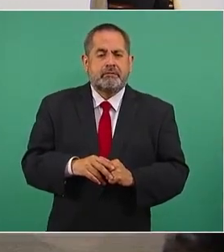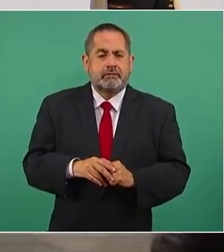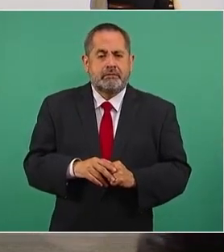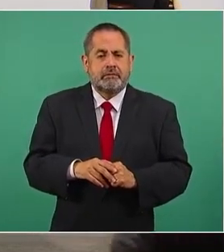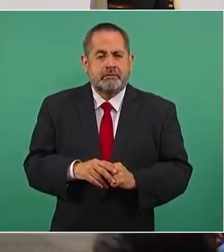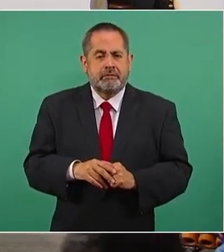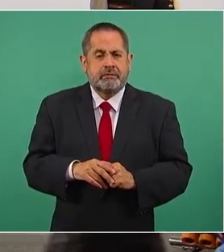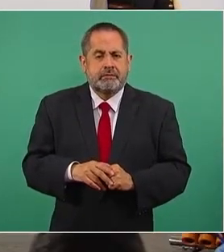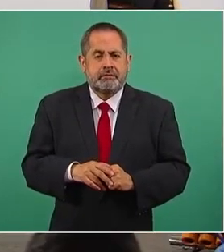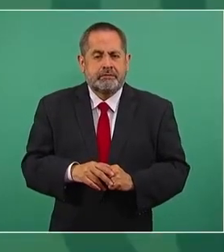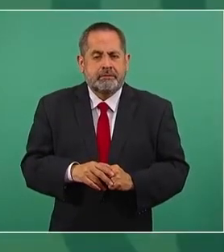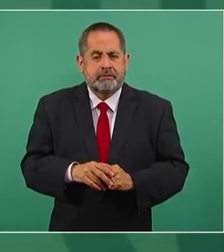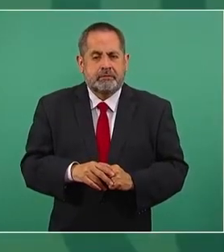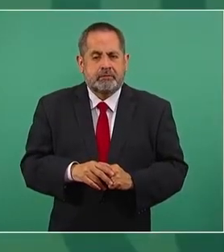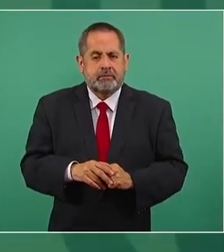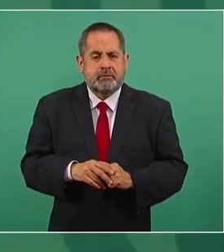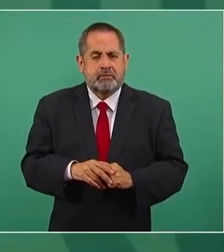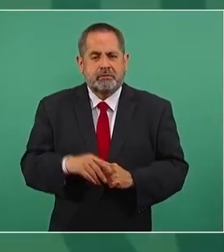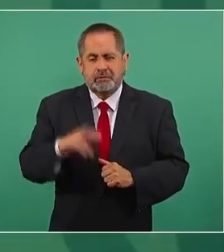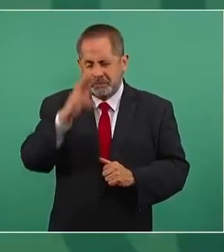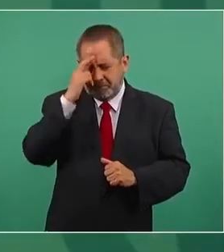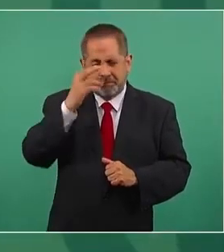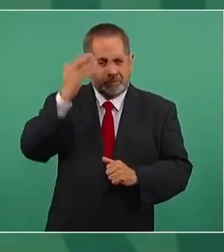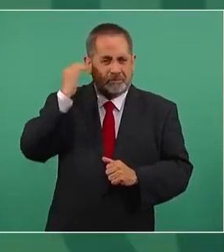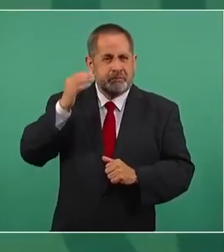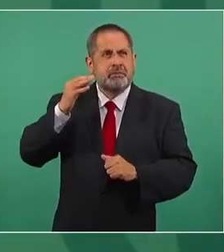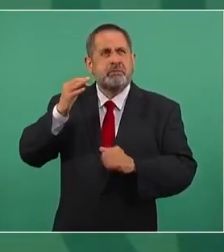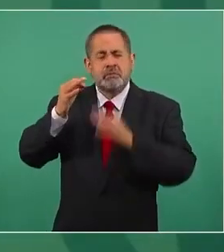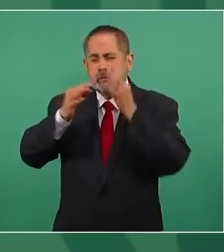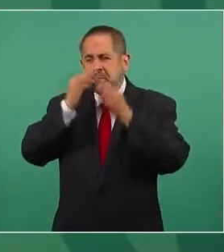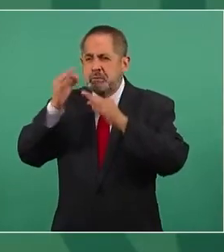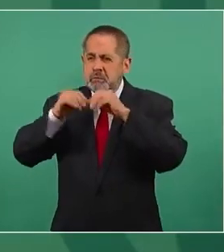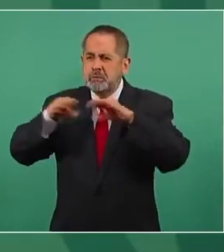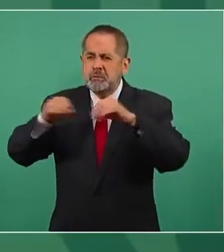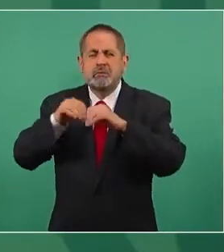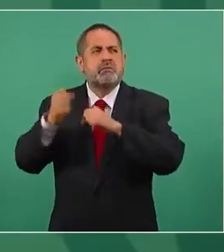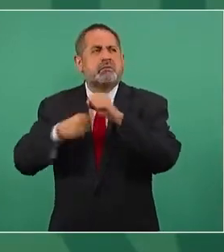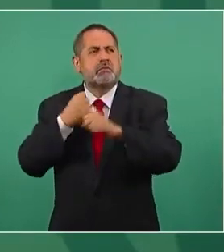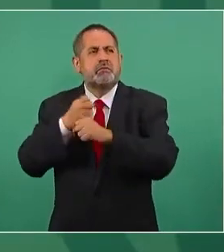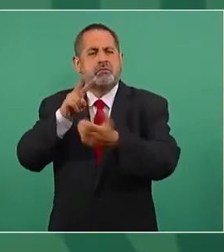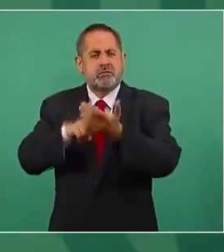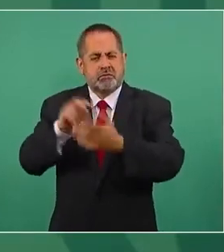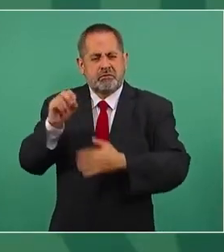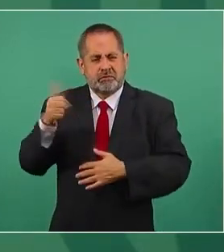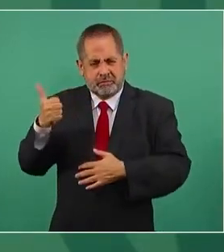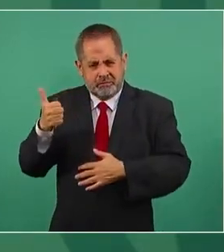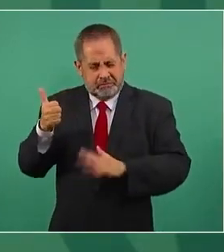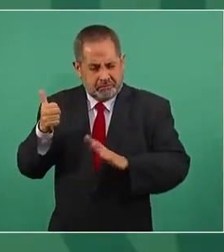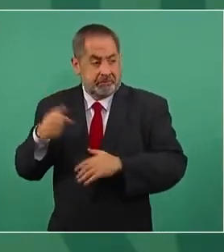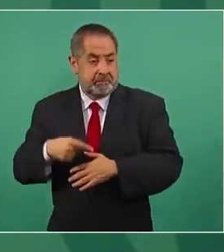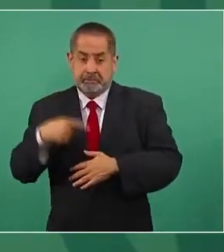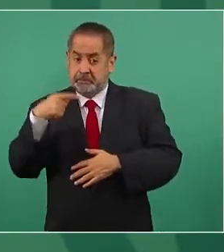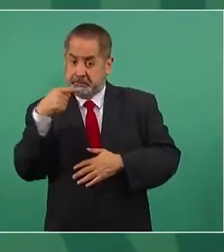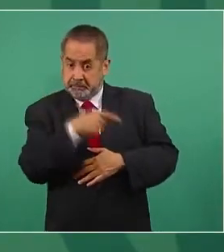Cuando estaba la campaña, el 2006, él llegó a decir